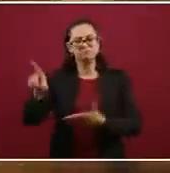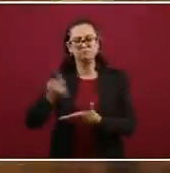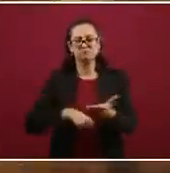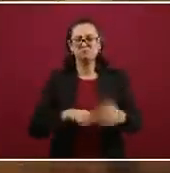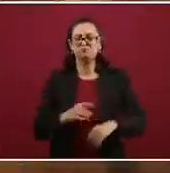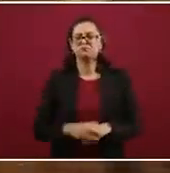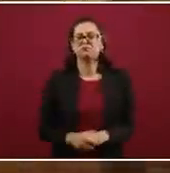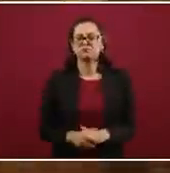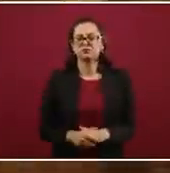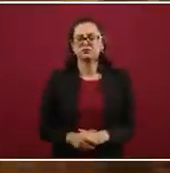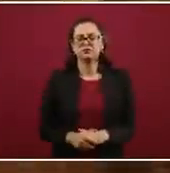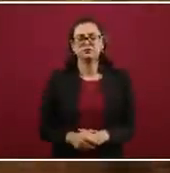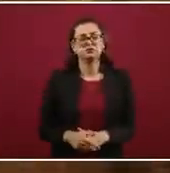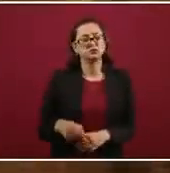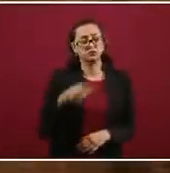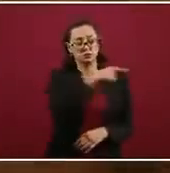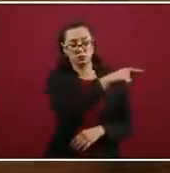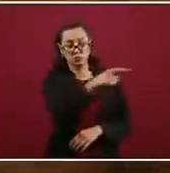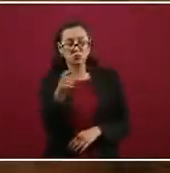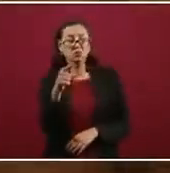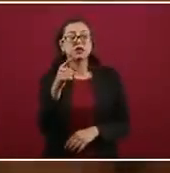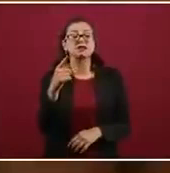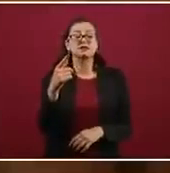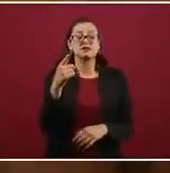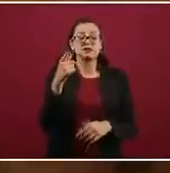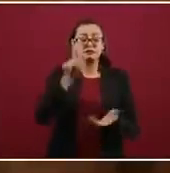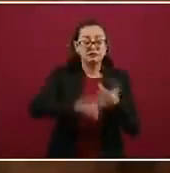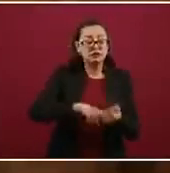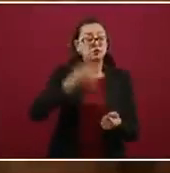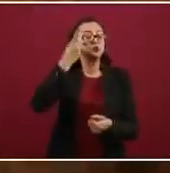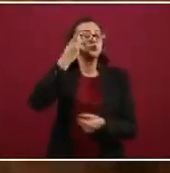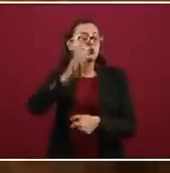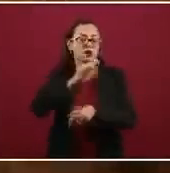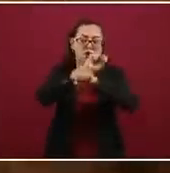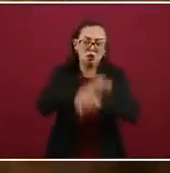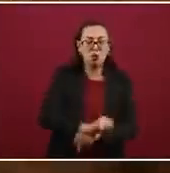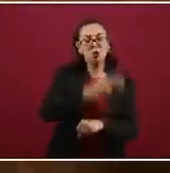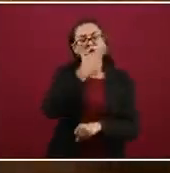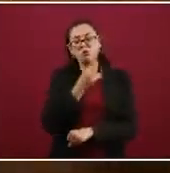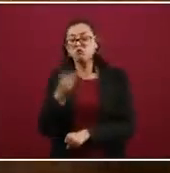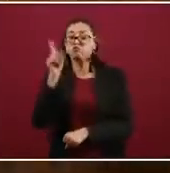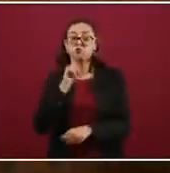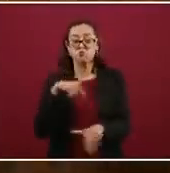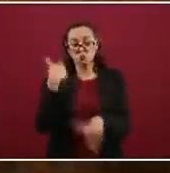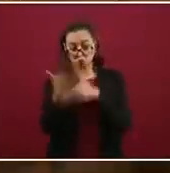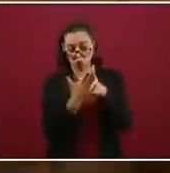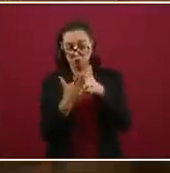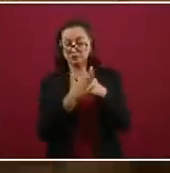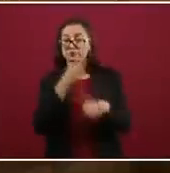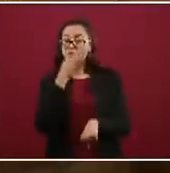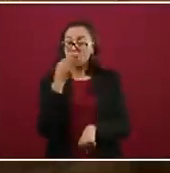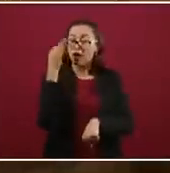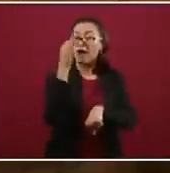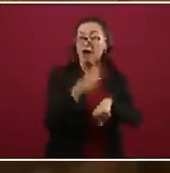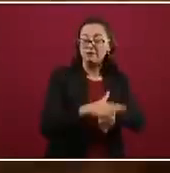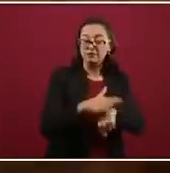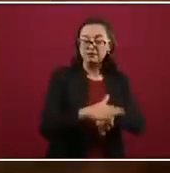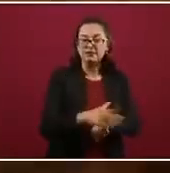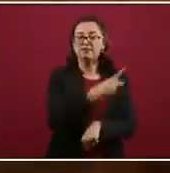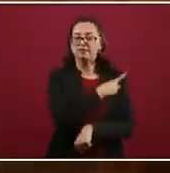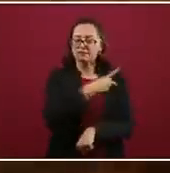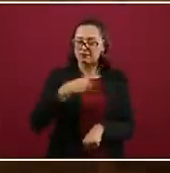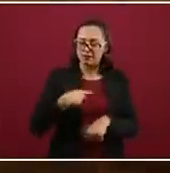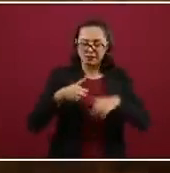Prevengo a todos los dueños de esclavos y esclavas que luego, inmediatamente que llegue a su noticia, los pongan en